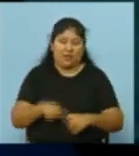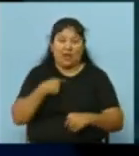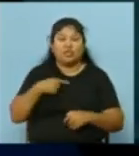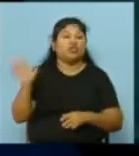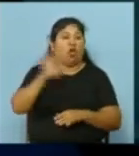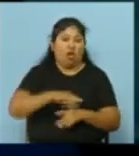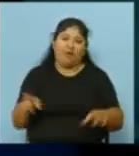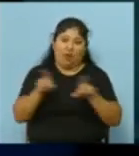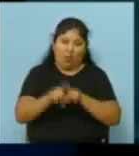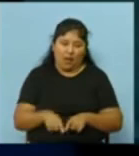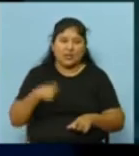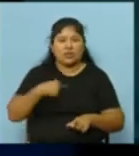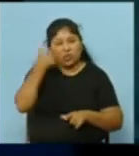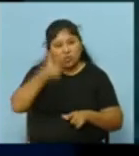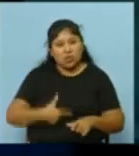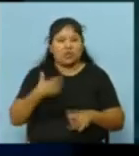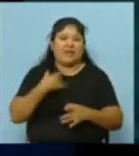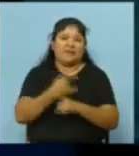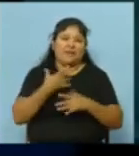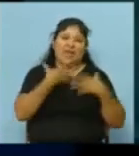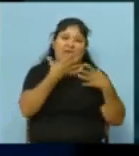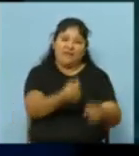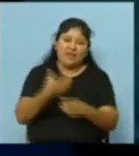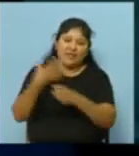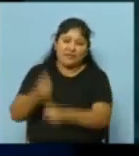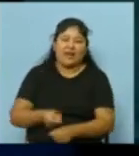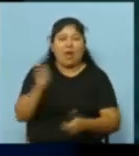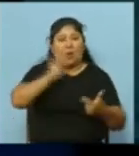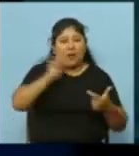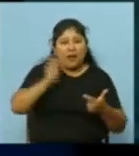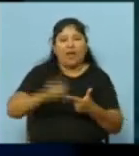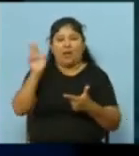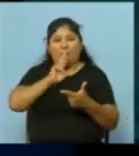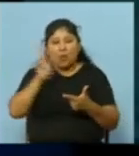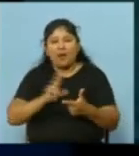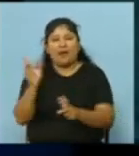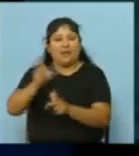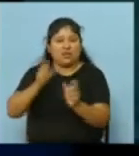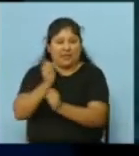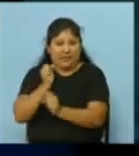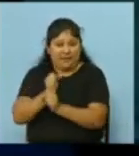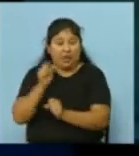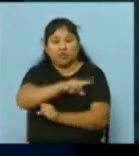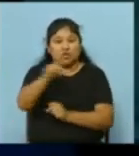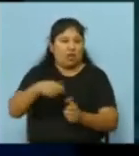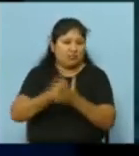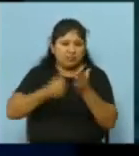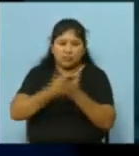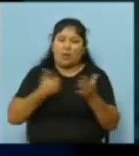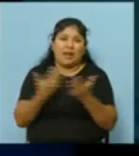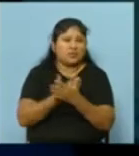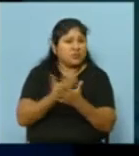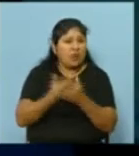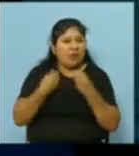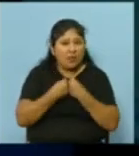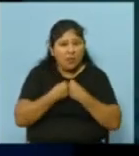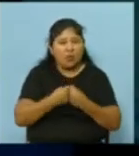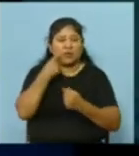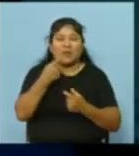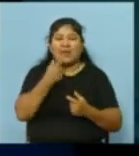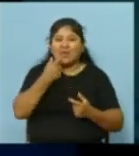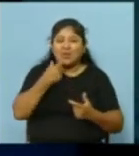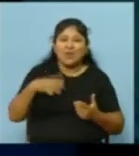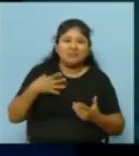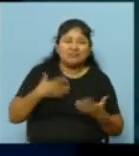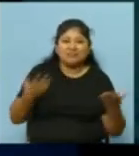a los jubilados defendiendo a la juventud a las mujeres a los trabajadores que están enfrentando esta dura situación con mucha angustia incertidumbre y bueno por